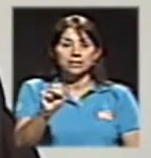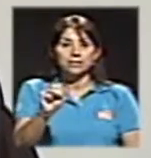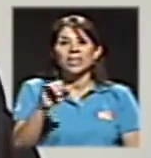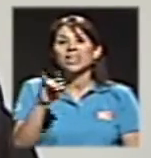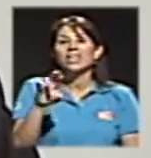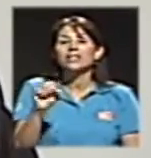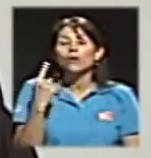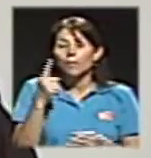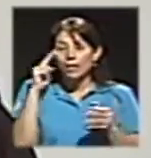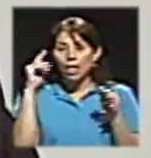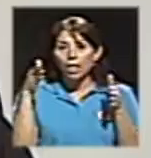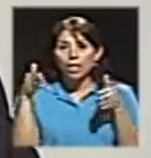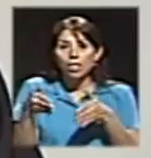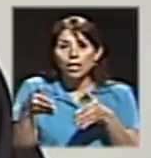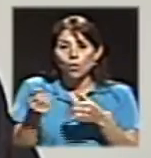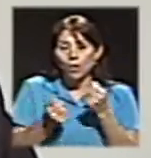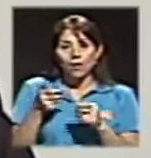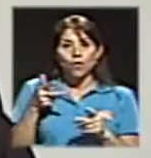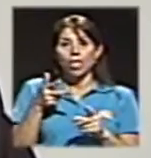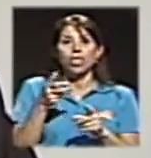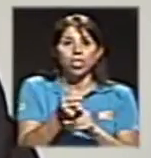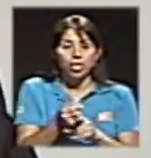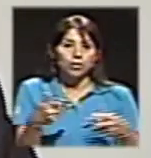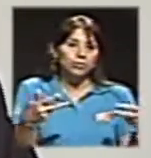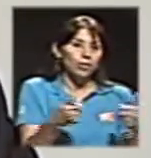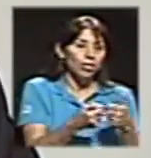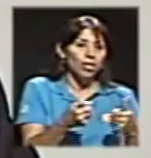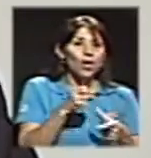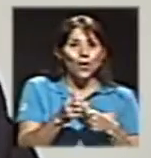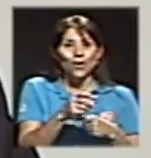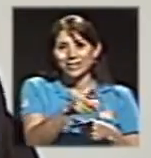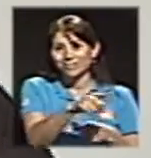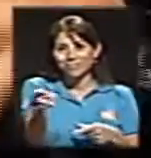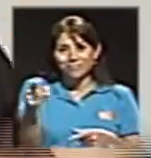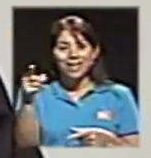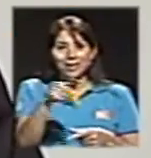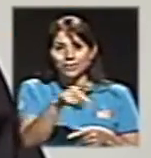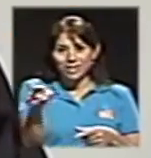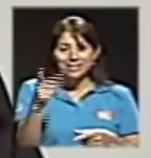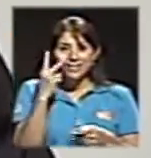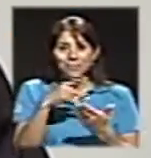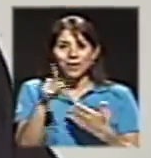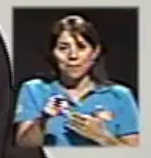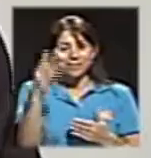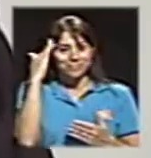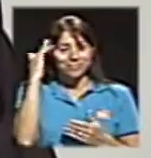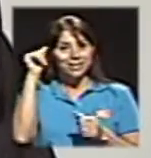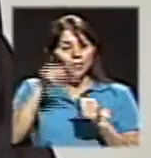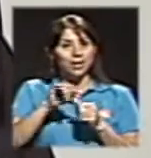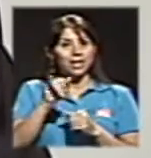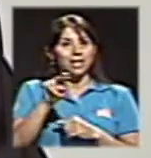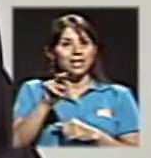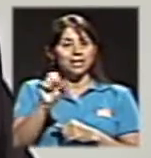y en la mente de las amigas y amigos que nos acompañan, casi que el LINS no era otra cosa. Y entonces hay un reto importante, me